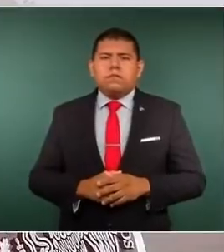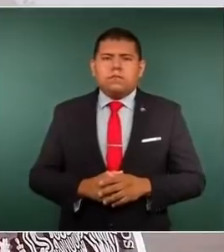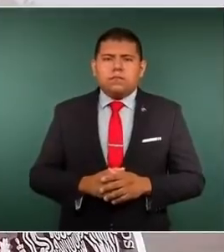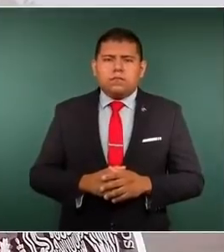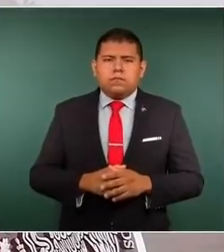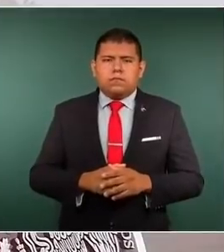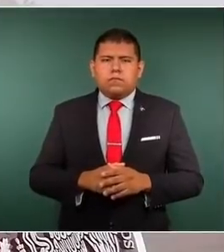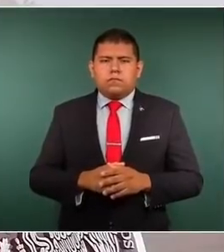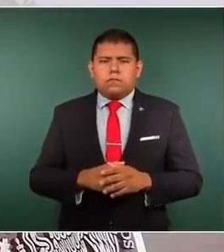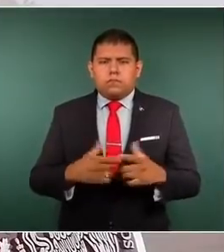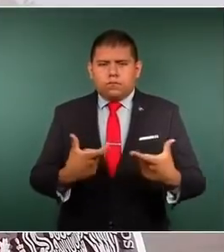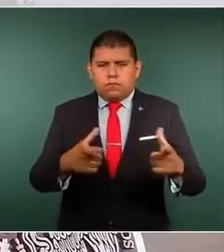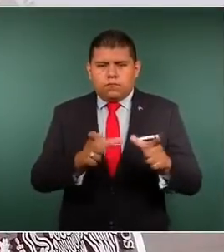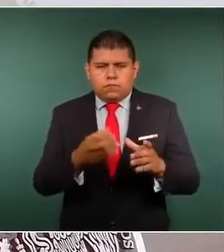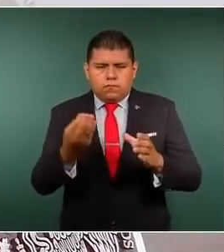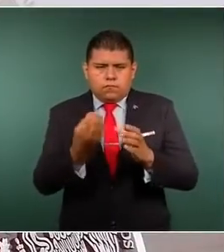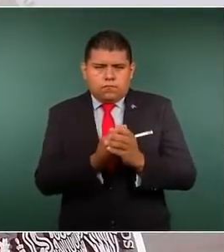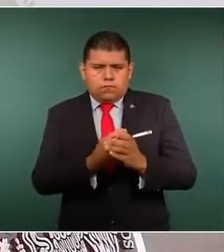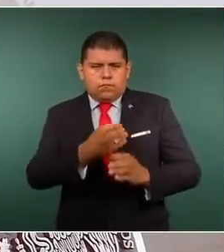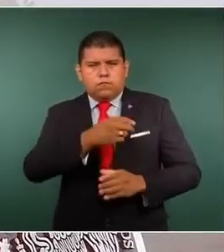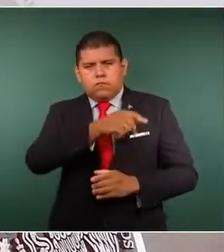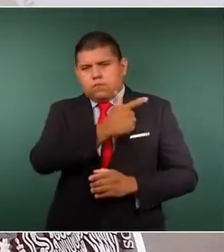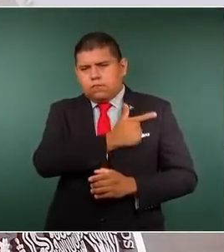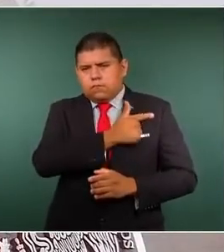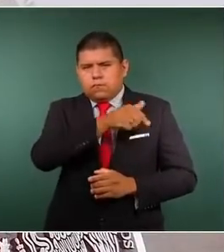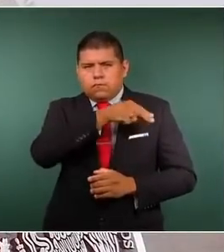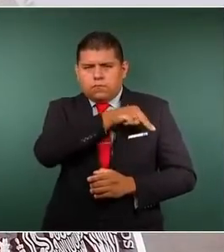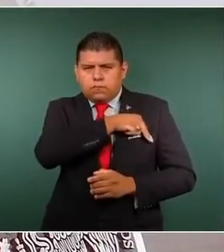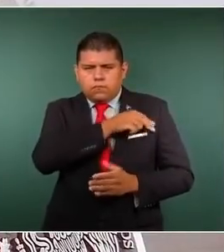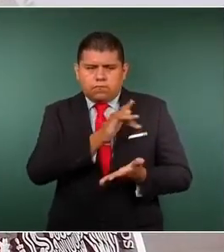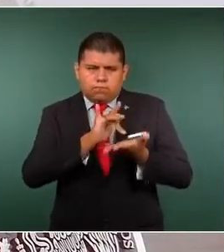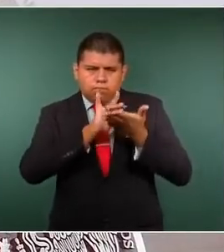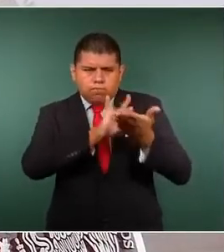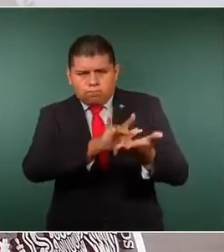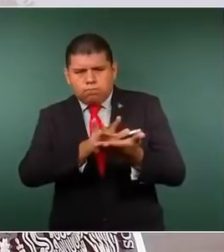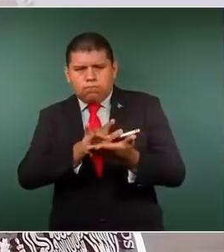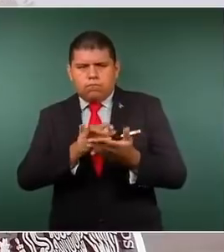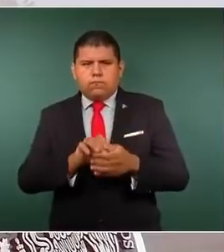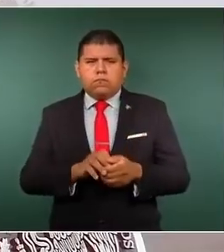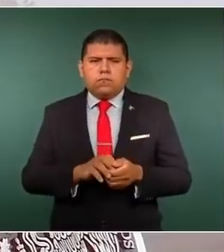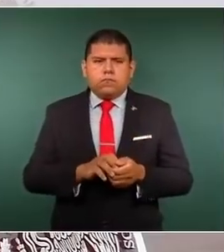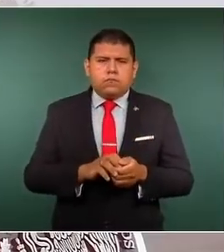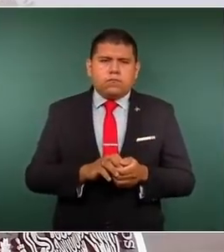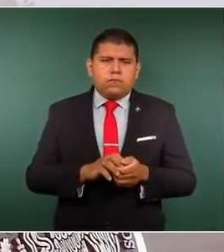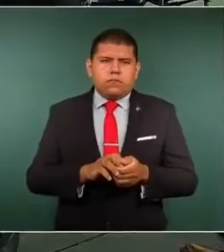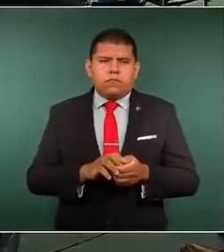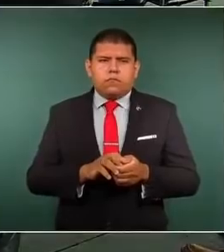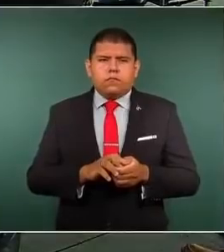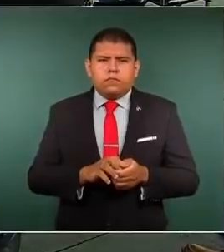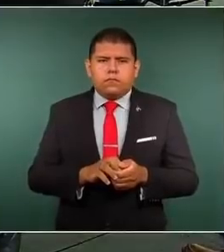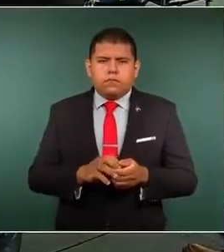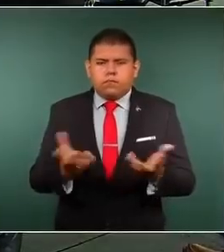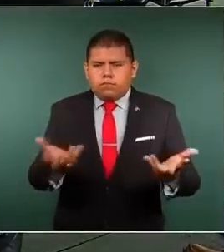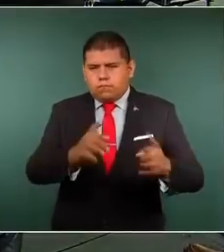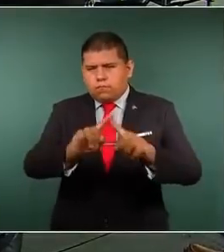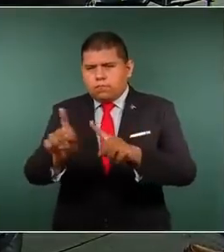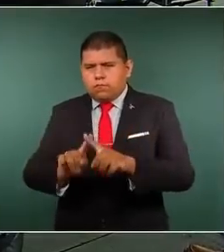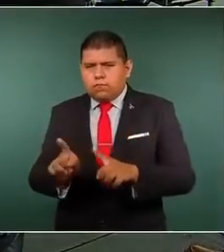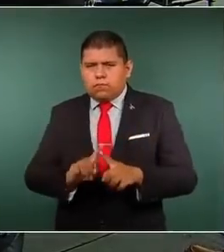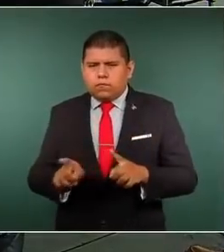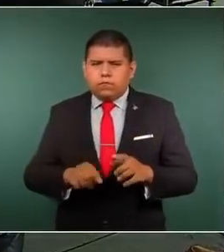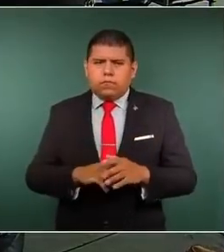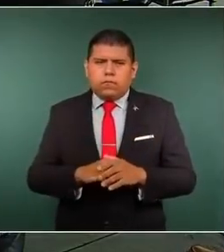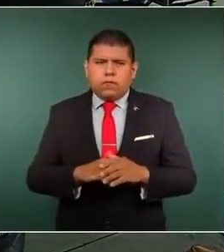nacional nos está ayudando para e ir normalizando estas tomas